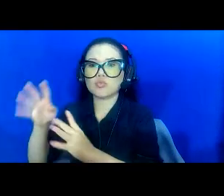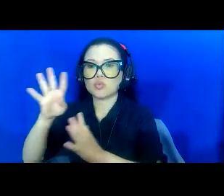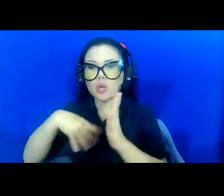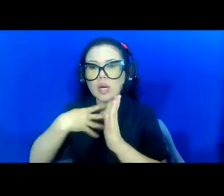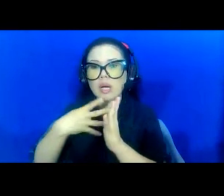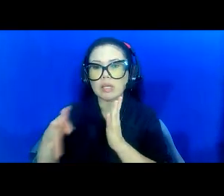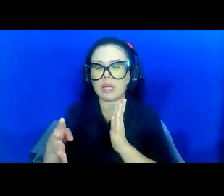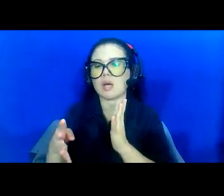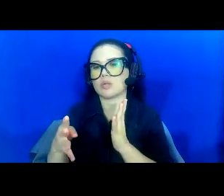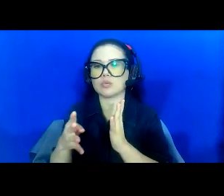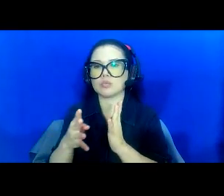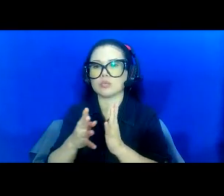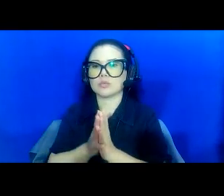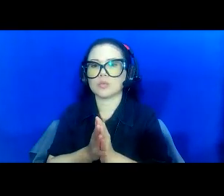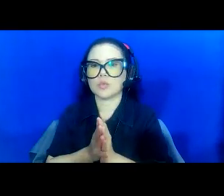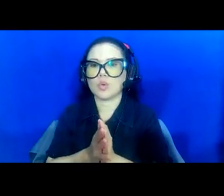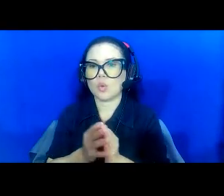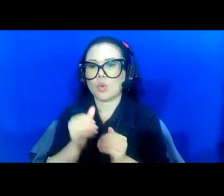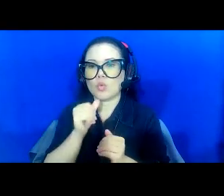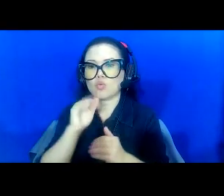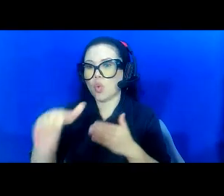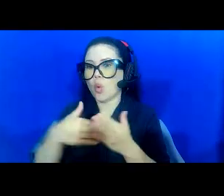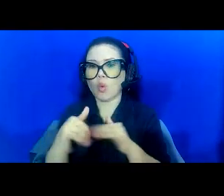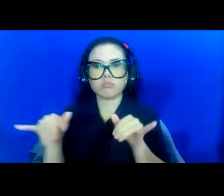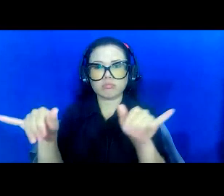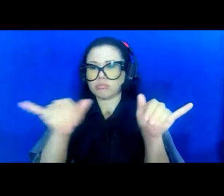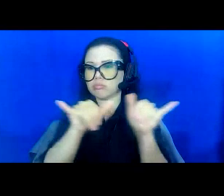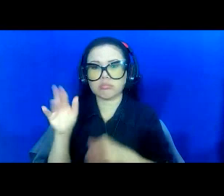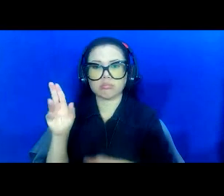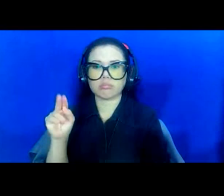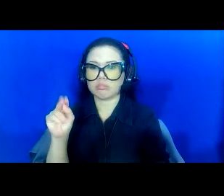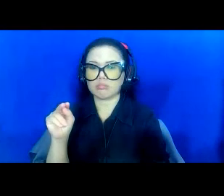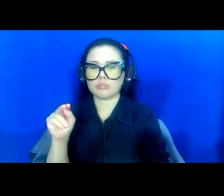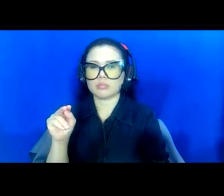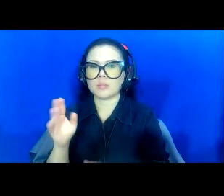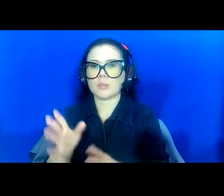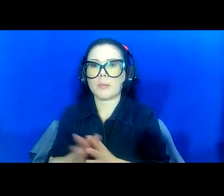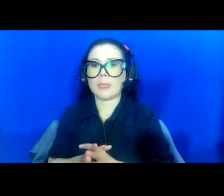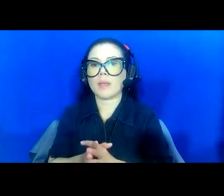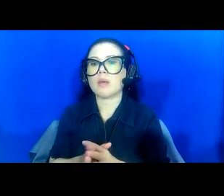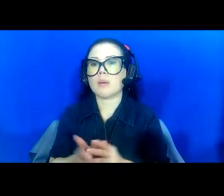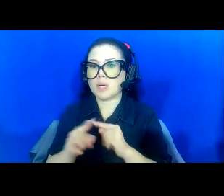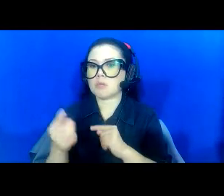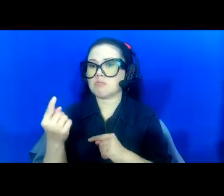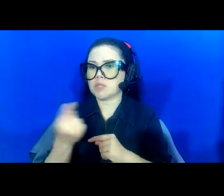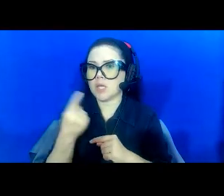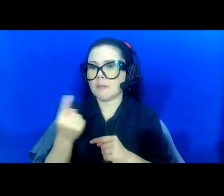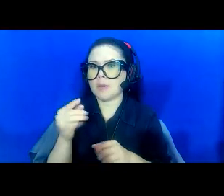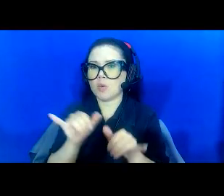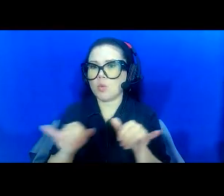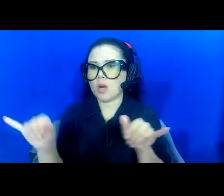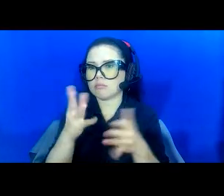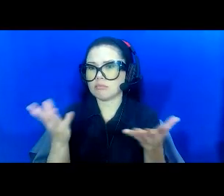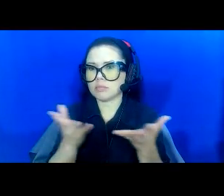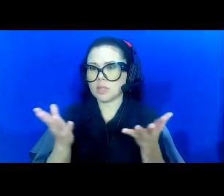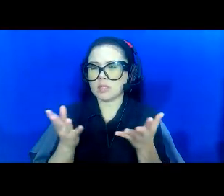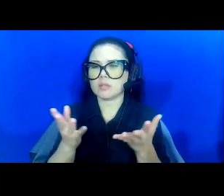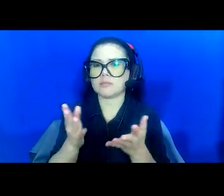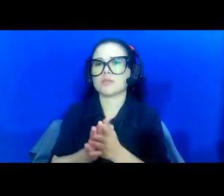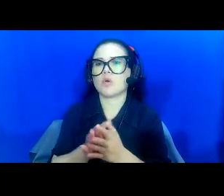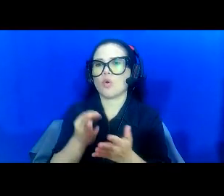andamiaje, ya que no es estandarizado entre ellos. Sí, lo que podemos decir es transversal son los usos permitidos, ¿verdad? Que los usos permitidos son amplios, o sea, es una